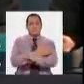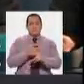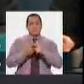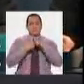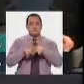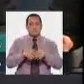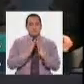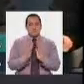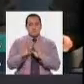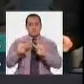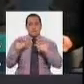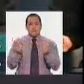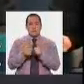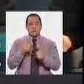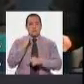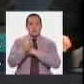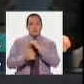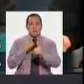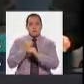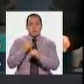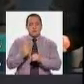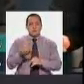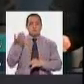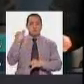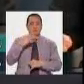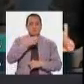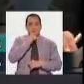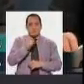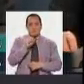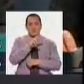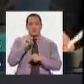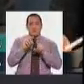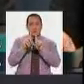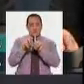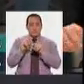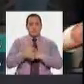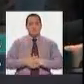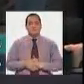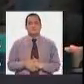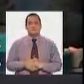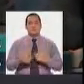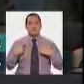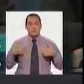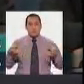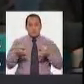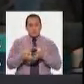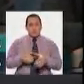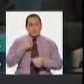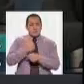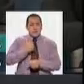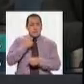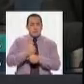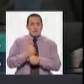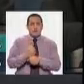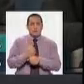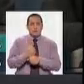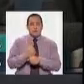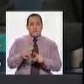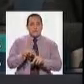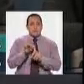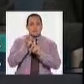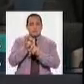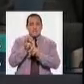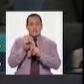el proceso ante la Corte Interamericana en diciembre del 2011, constituimos un grupo de trabajo